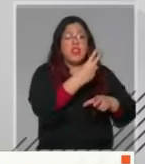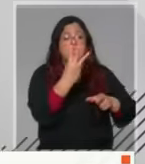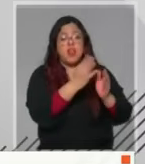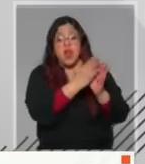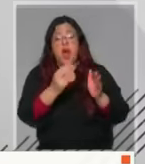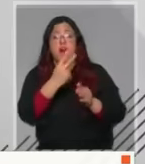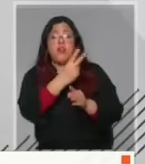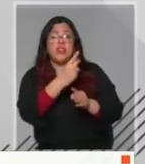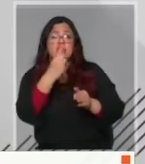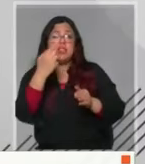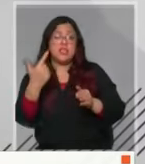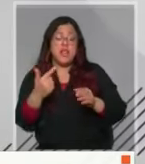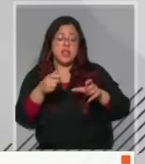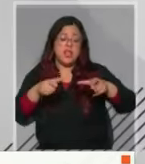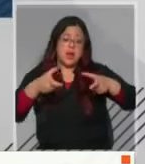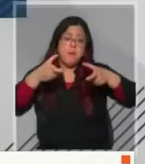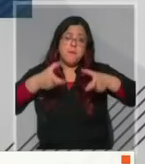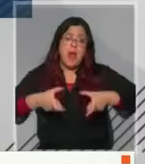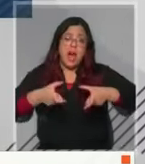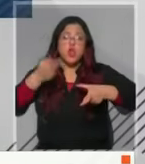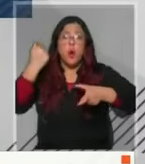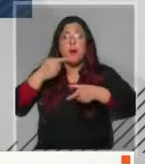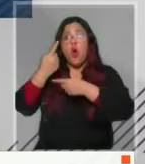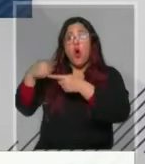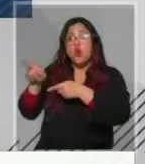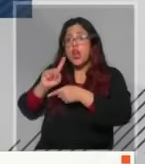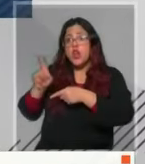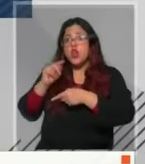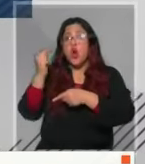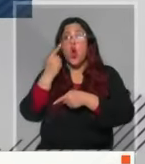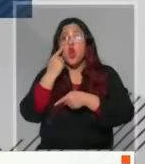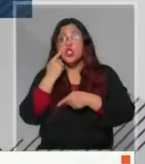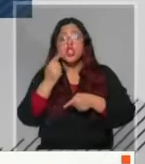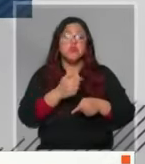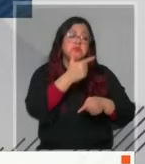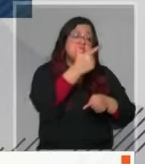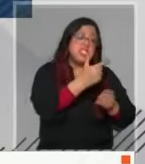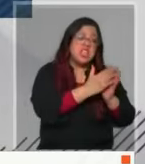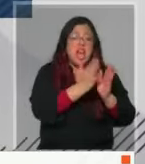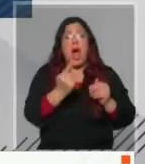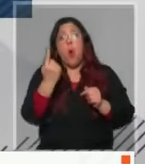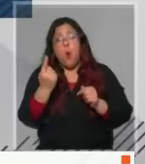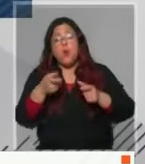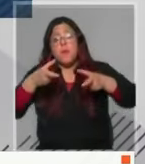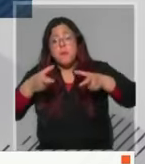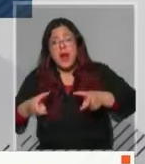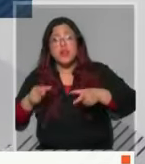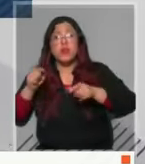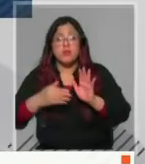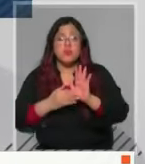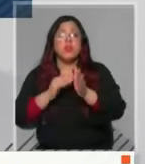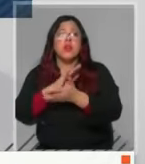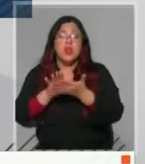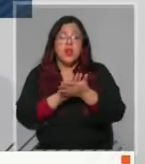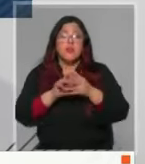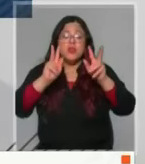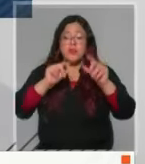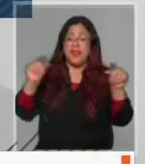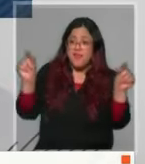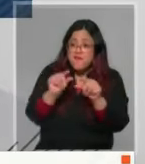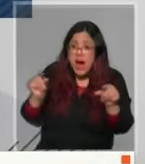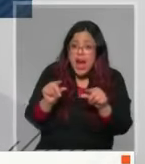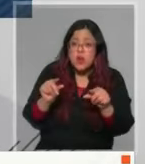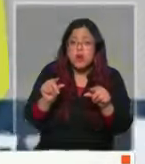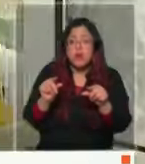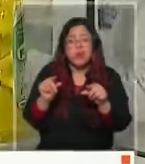embargo, las de marcas no reconocidas lavaron en promedio entre 7 y un plato. Un ejemplo más para demostrar que lo barato puede